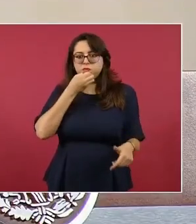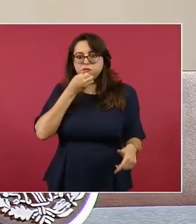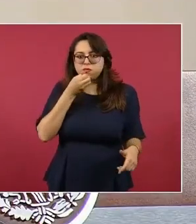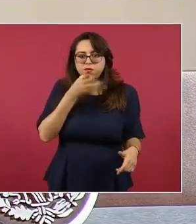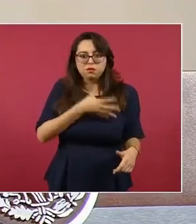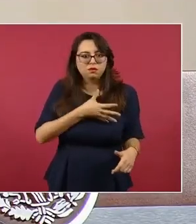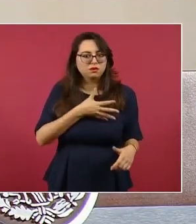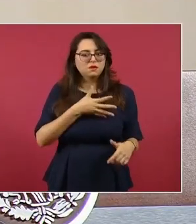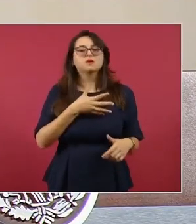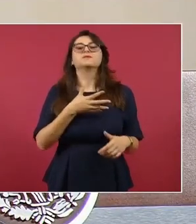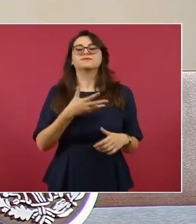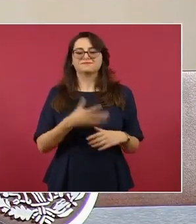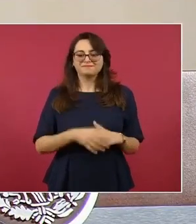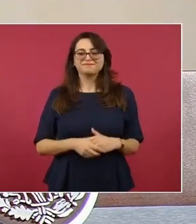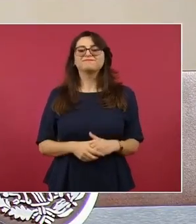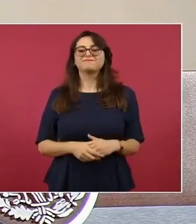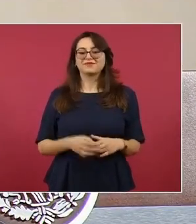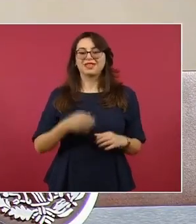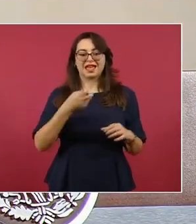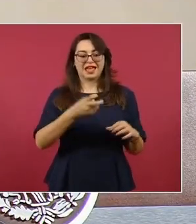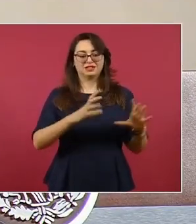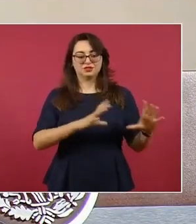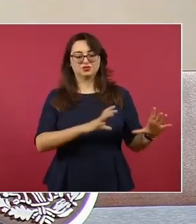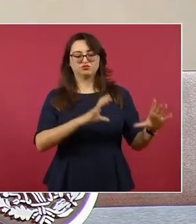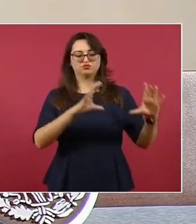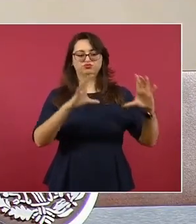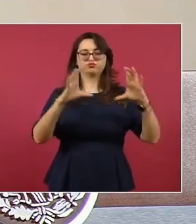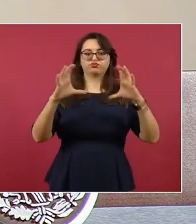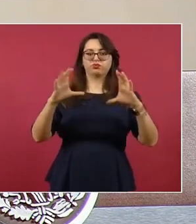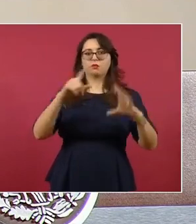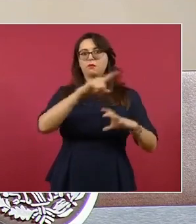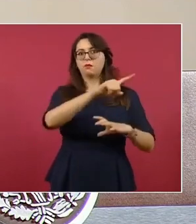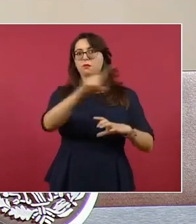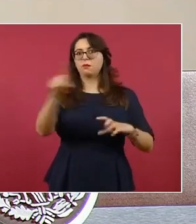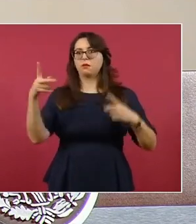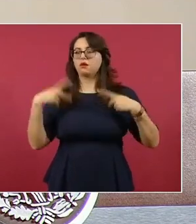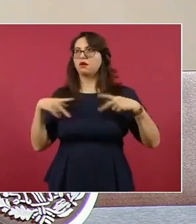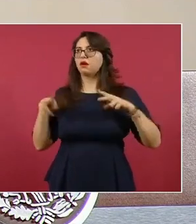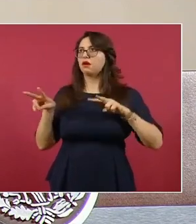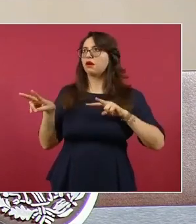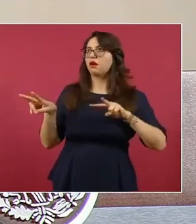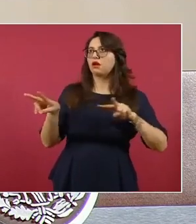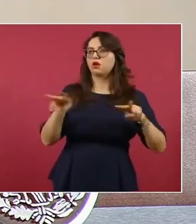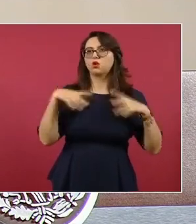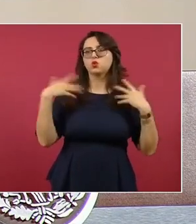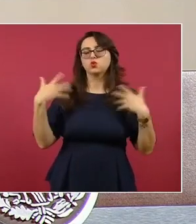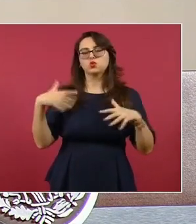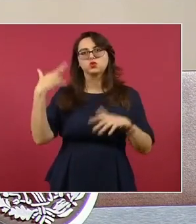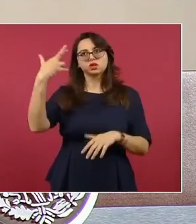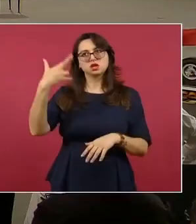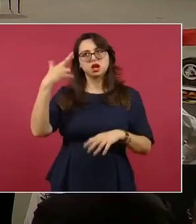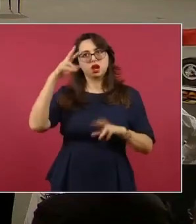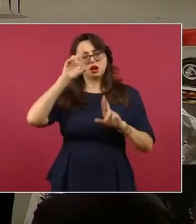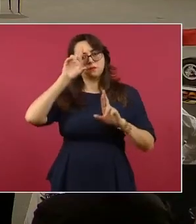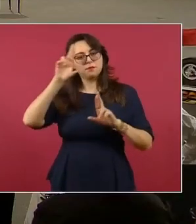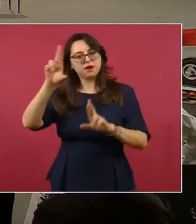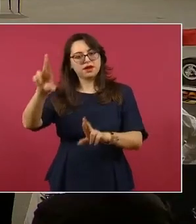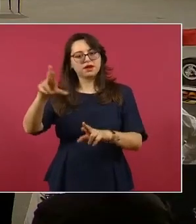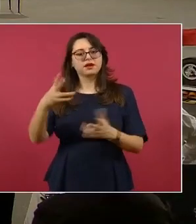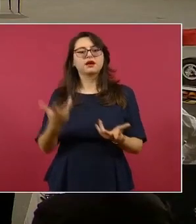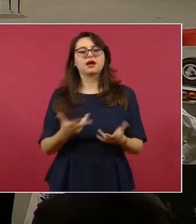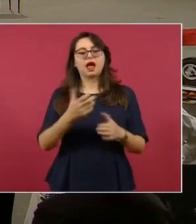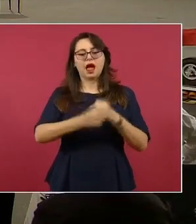poder alcanzado por los gobernantes de Chacalzingo en el periodo preclásico medio, que va del año